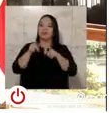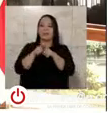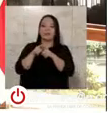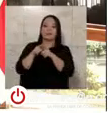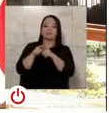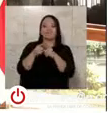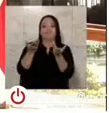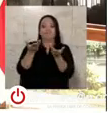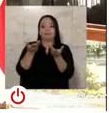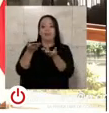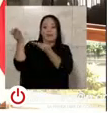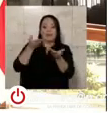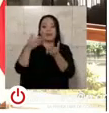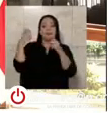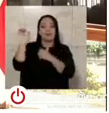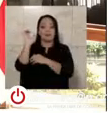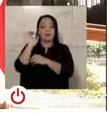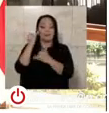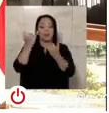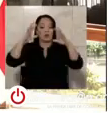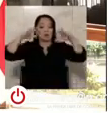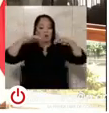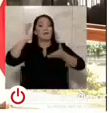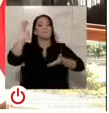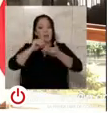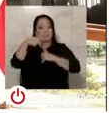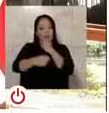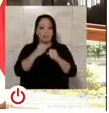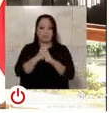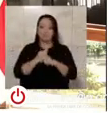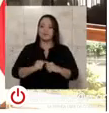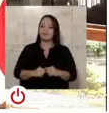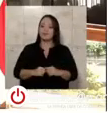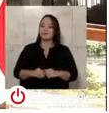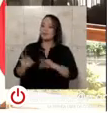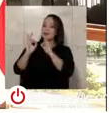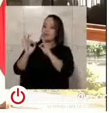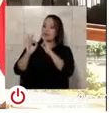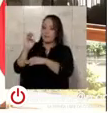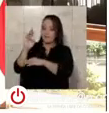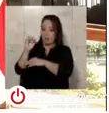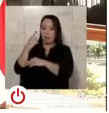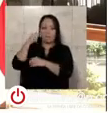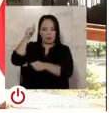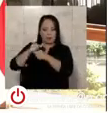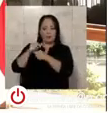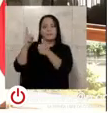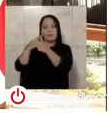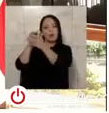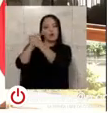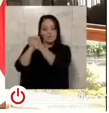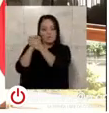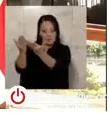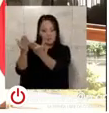energía dada la reducción en las lluvias que hemos tenido este año. Muy bien, don Marco. Entonces, para recapitular, primero lo felicito. Muchas